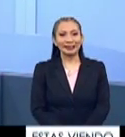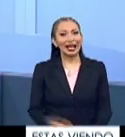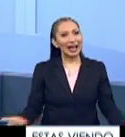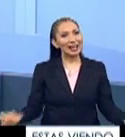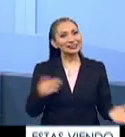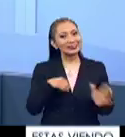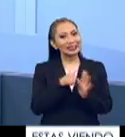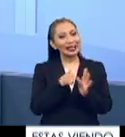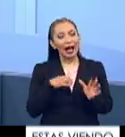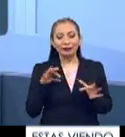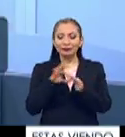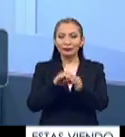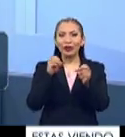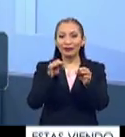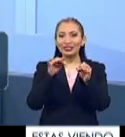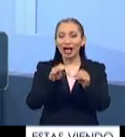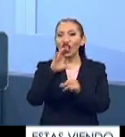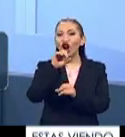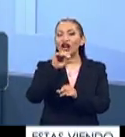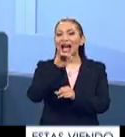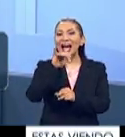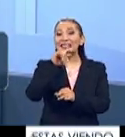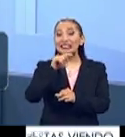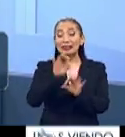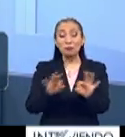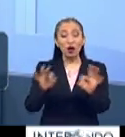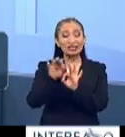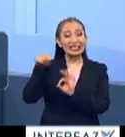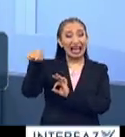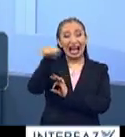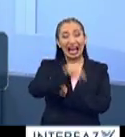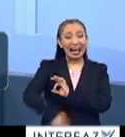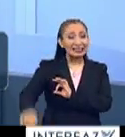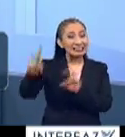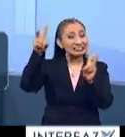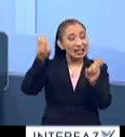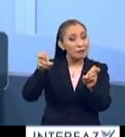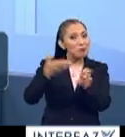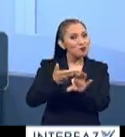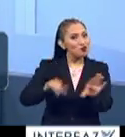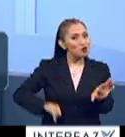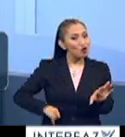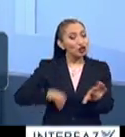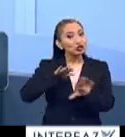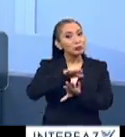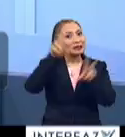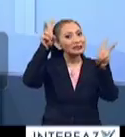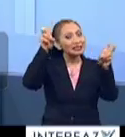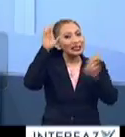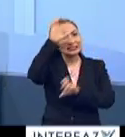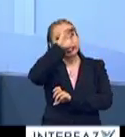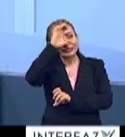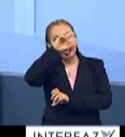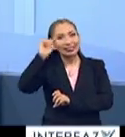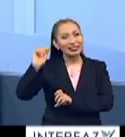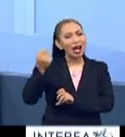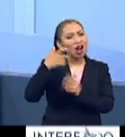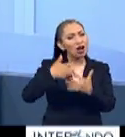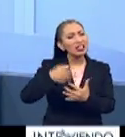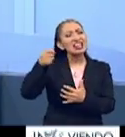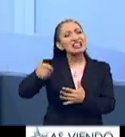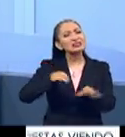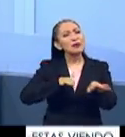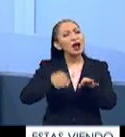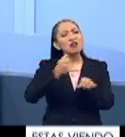Y nuestra agencia hermana Conacyt nos tiene siempre importantísimos temas muy interesantes sobre ciencia y tecnología. Vamos a ver